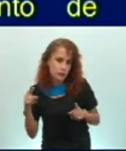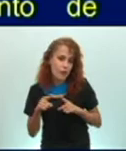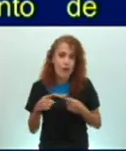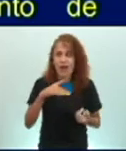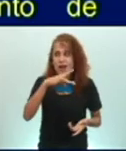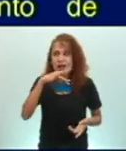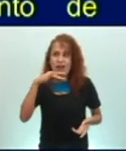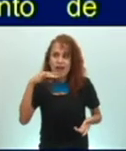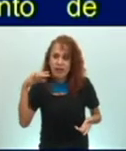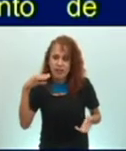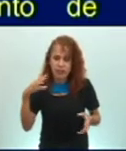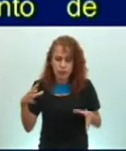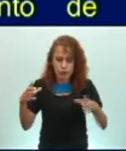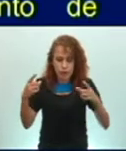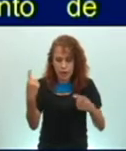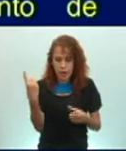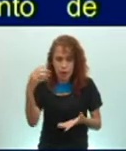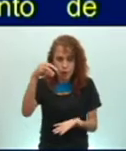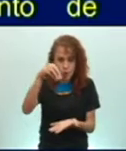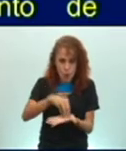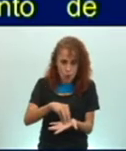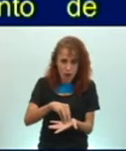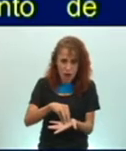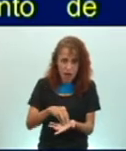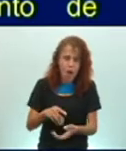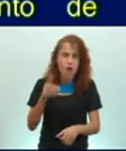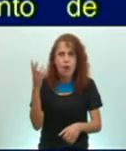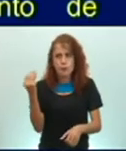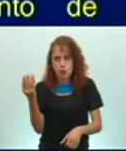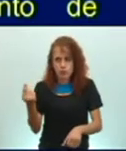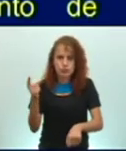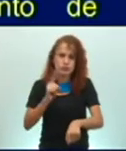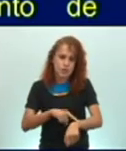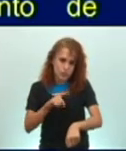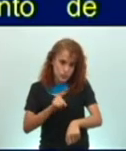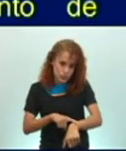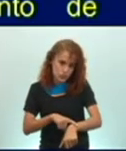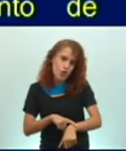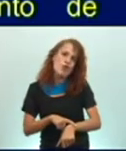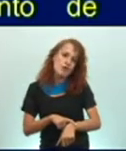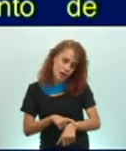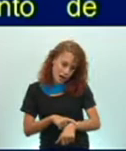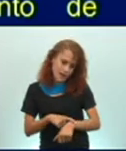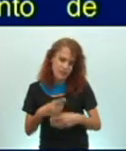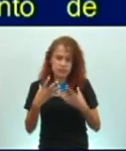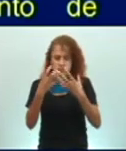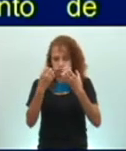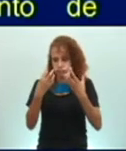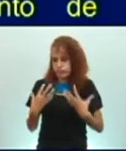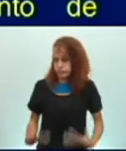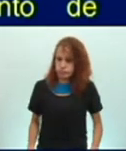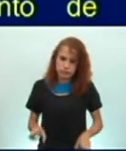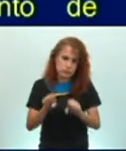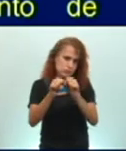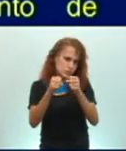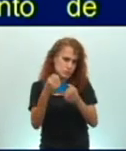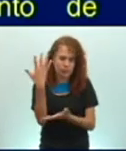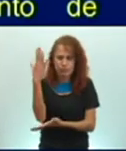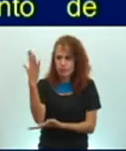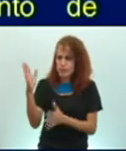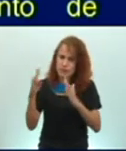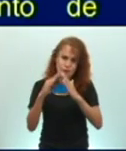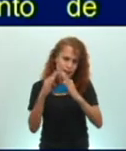influencia en un lugar sea por varias horas, incluso por días, y por tanto las afectaciones son